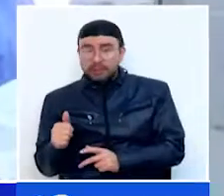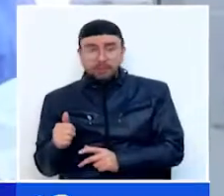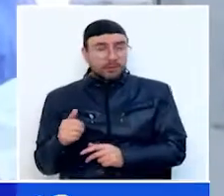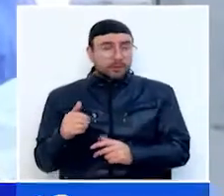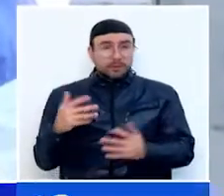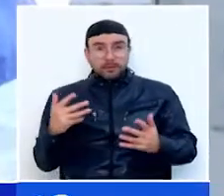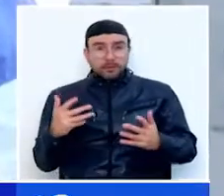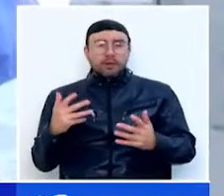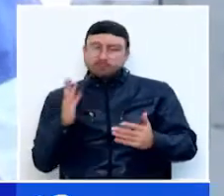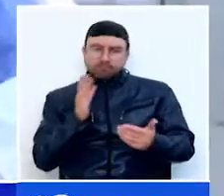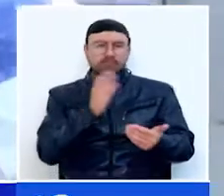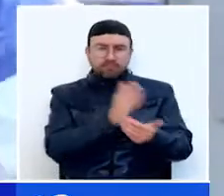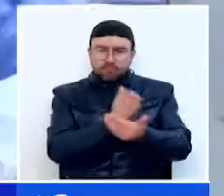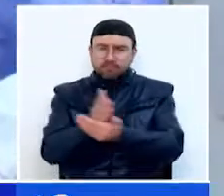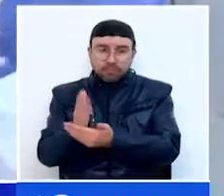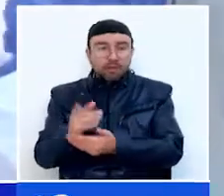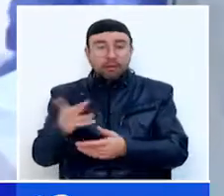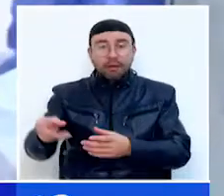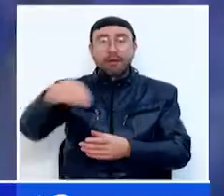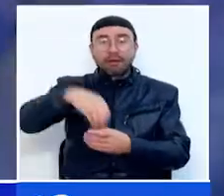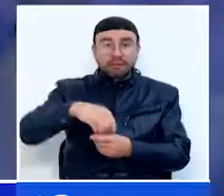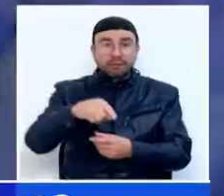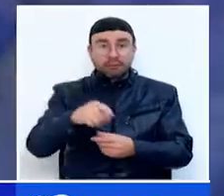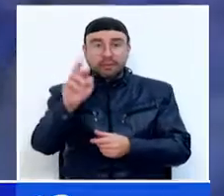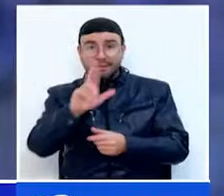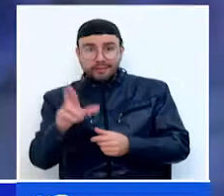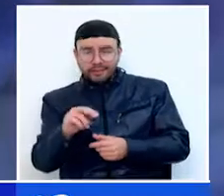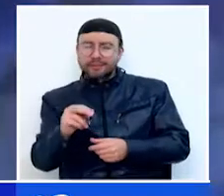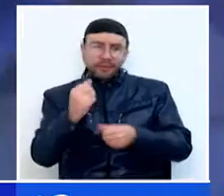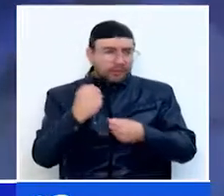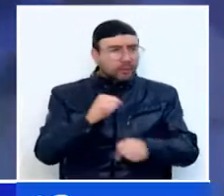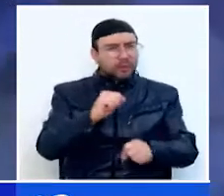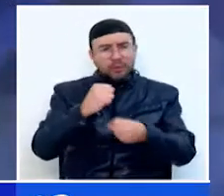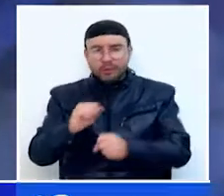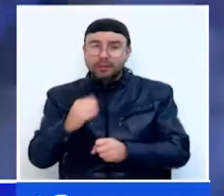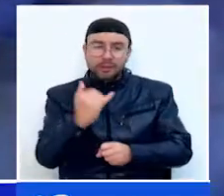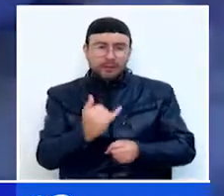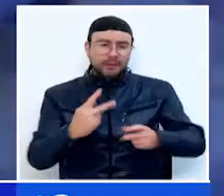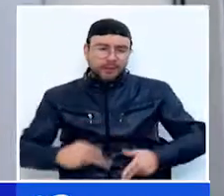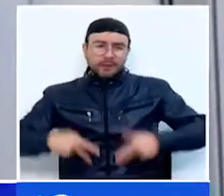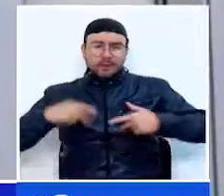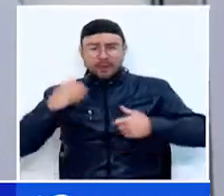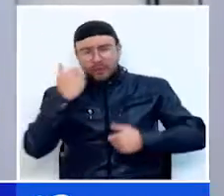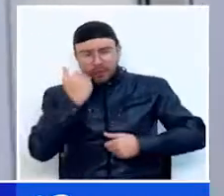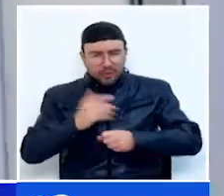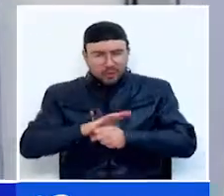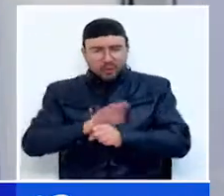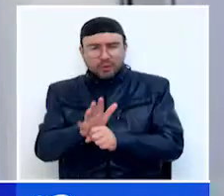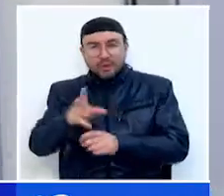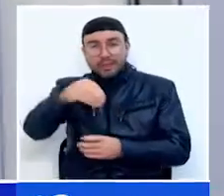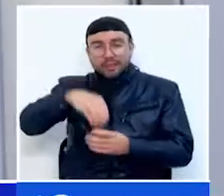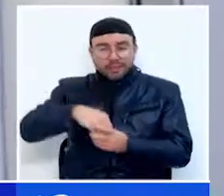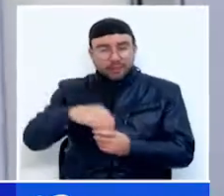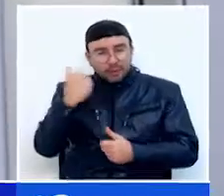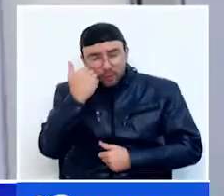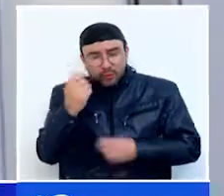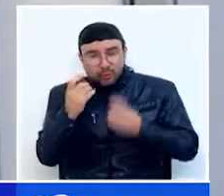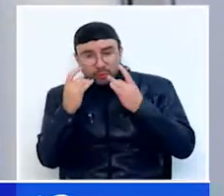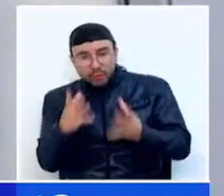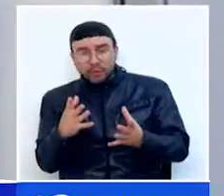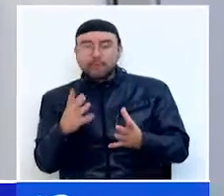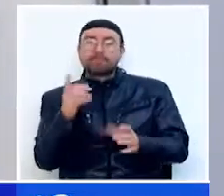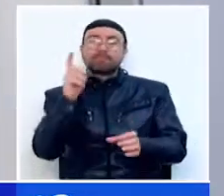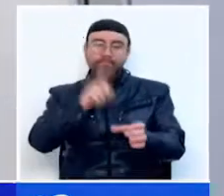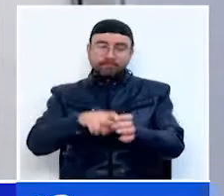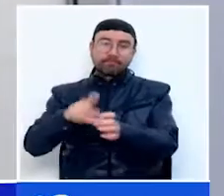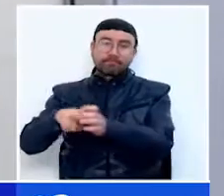encuentra atendiendo a nuestros hermanos risaraldenses que están luchando por su vida en una UCI debido a la afectación que hemos tenido